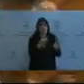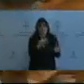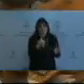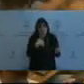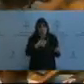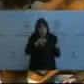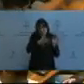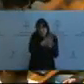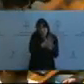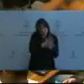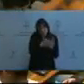señor presidente.